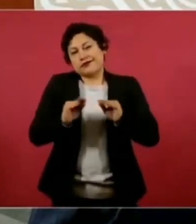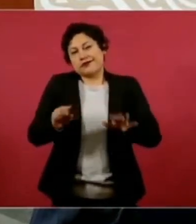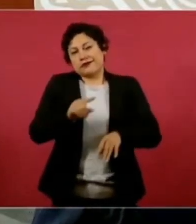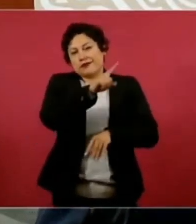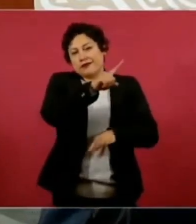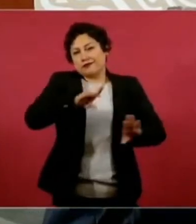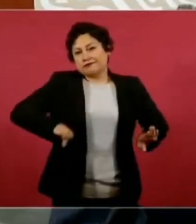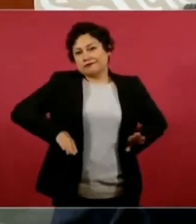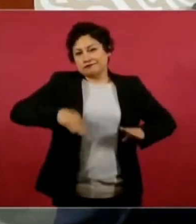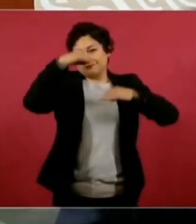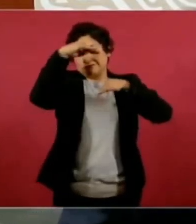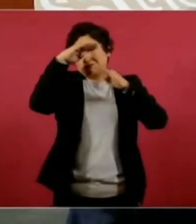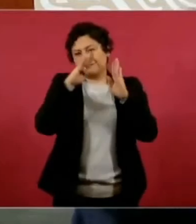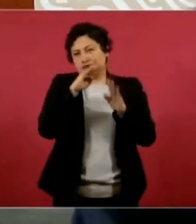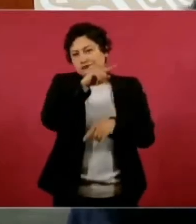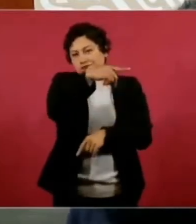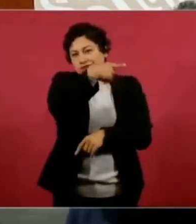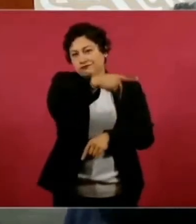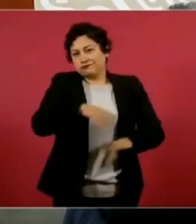Por eso,